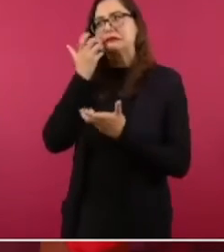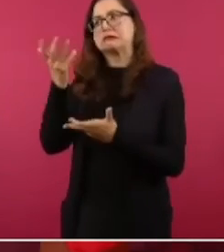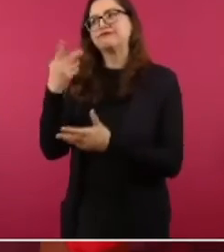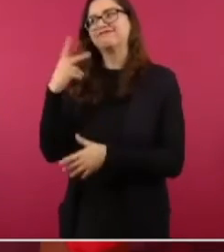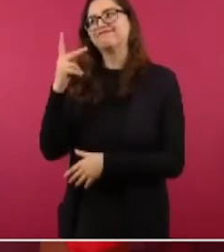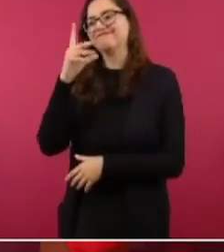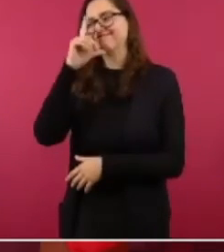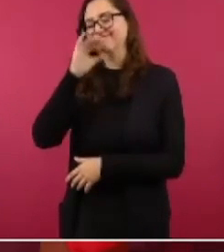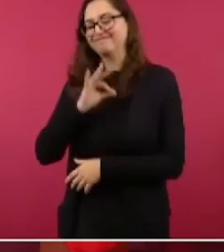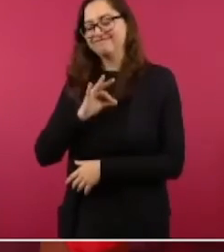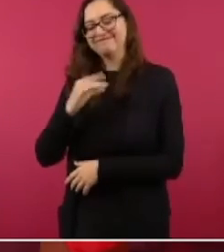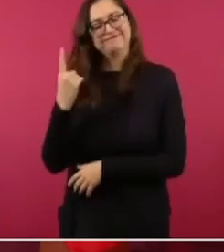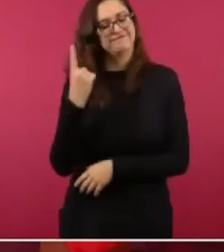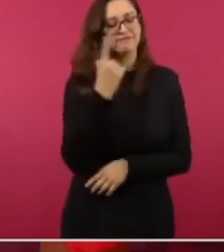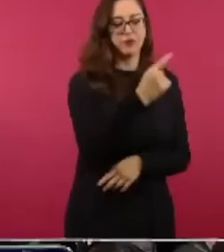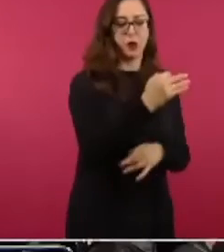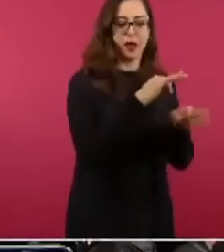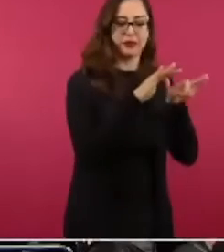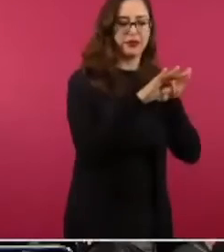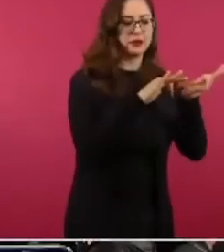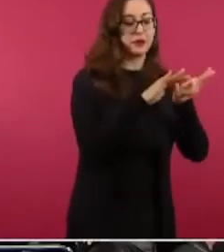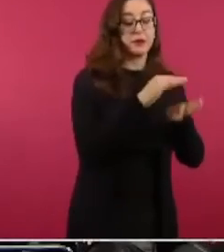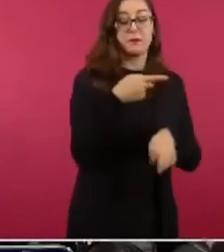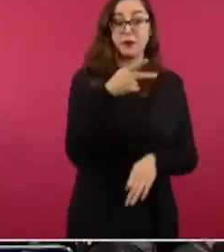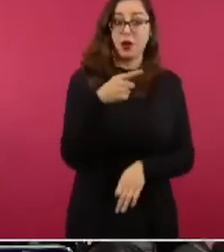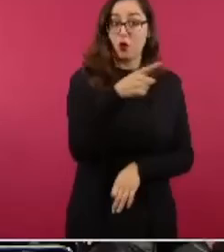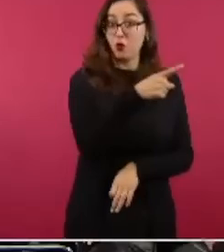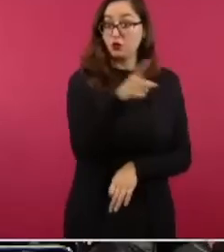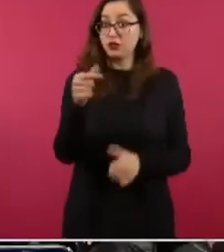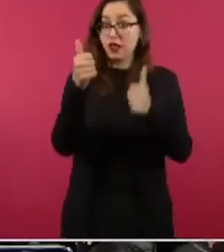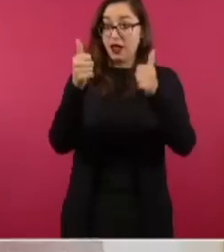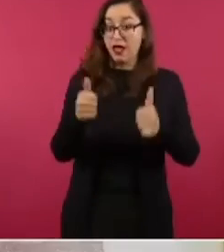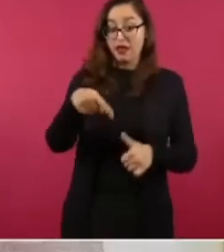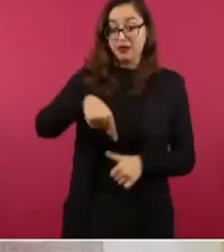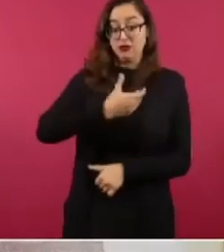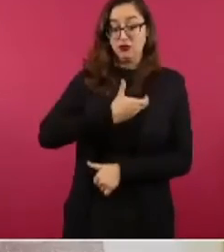no desaprovechen la oportunidad.